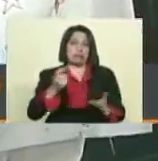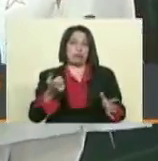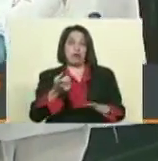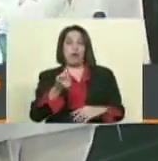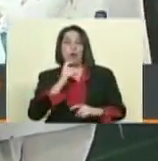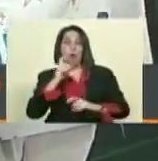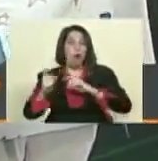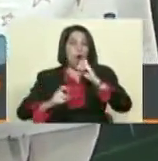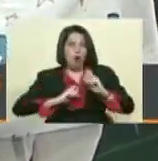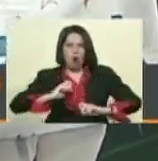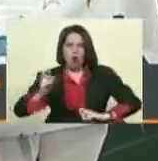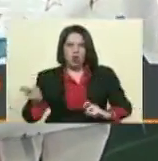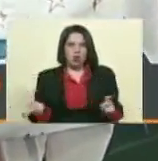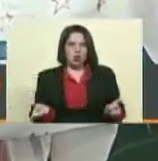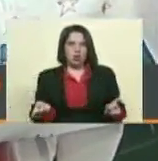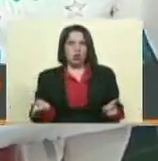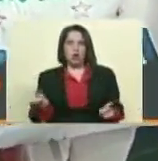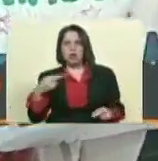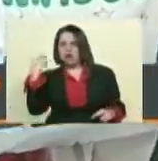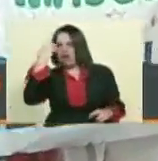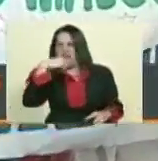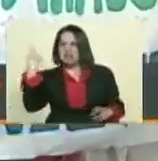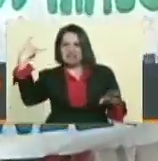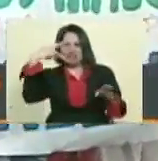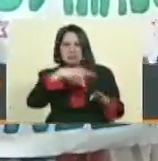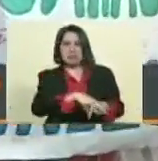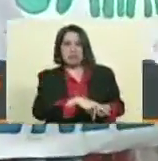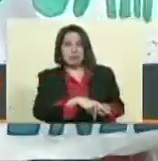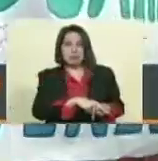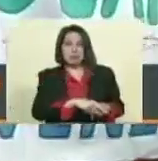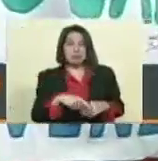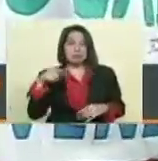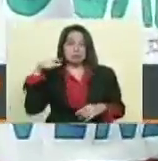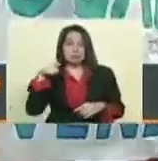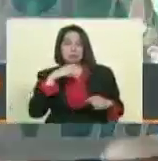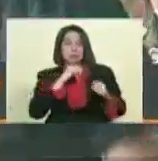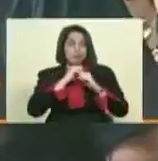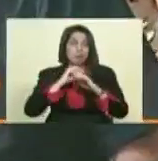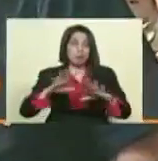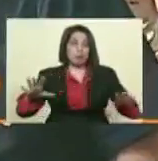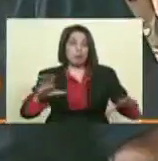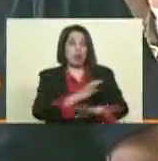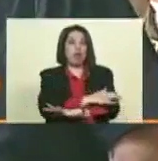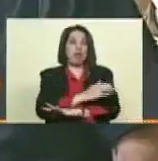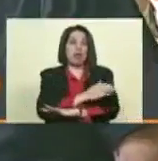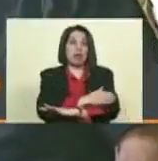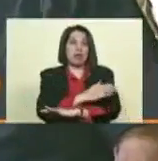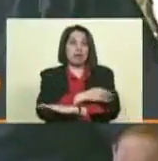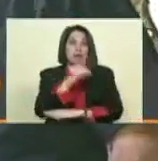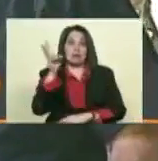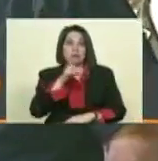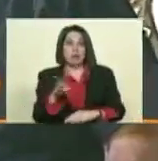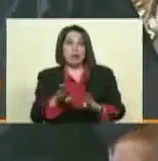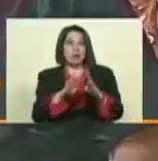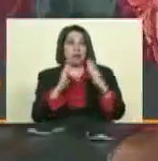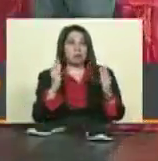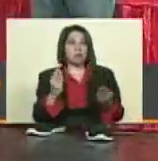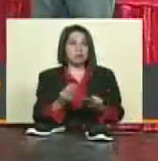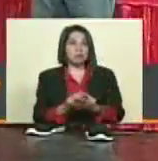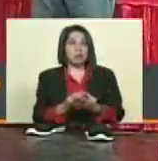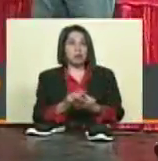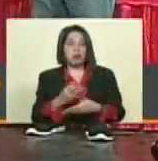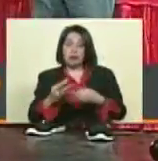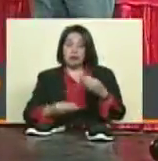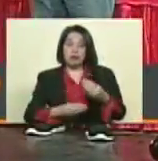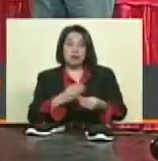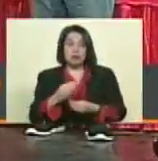odio racista que ha propagado la derecha venezolana en el mundo hizo que